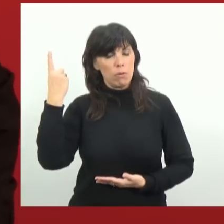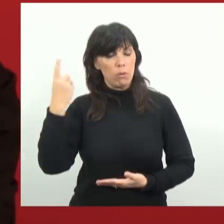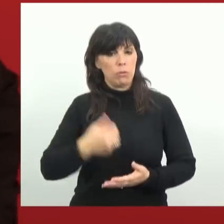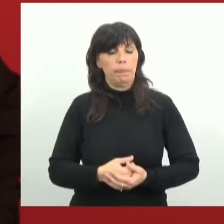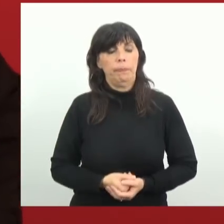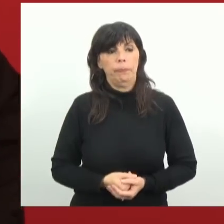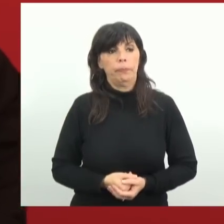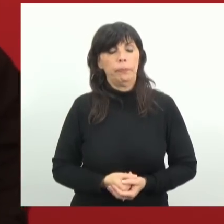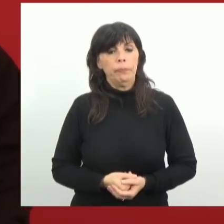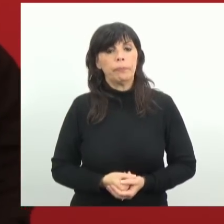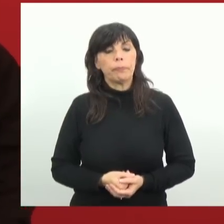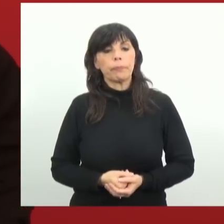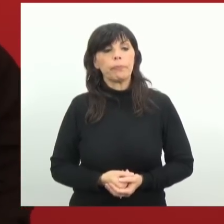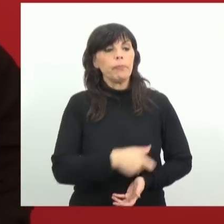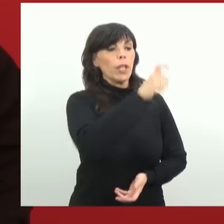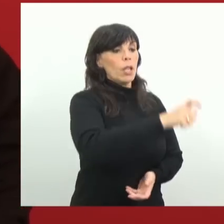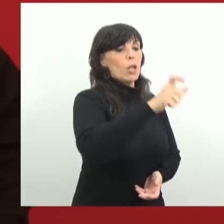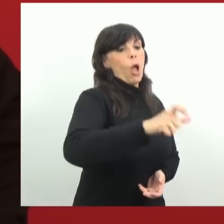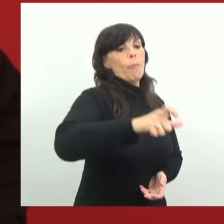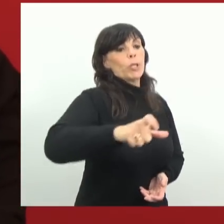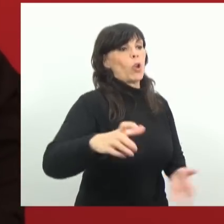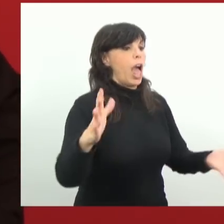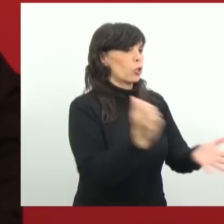toda carne es hierba.